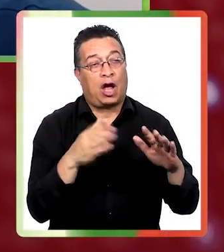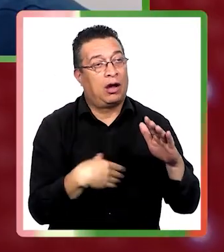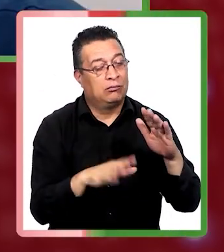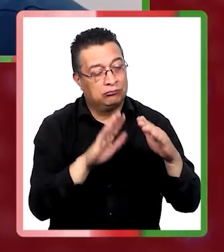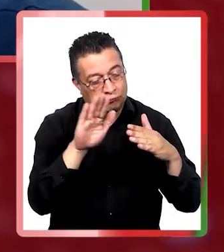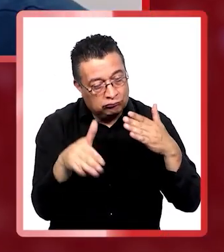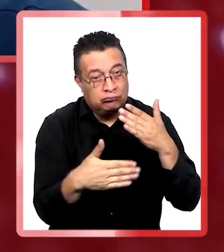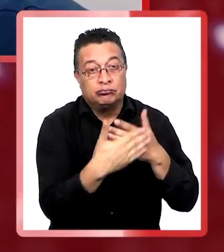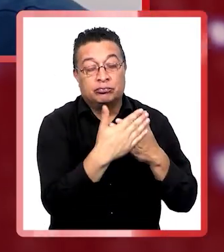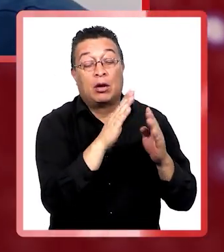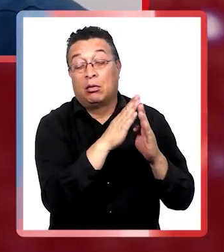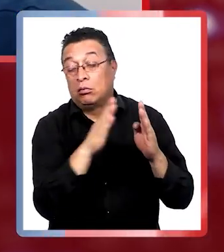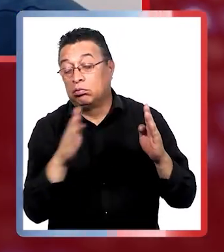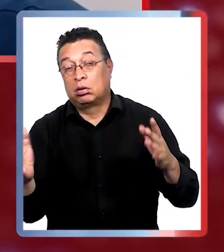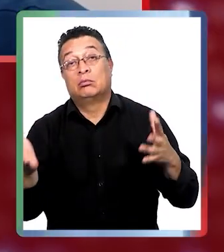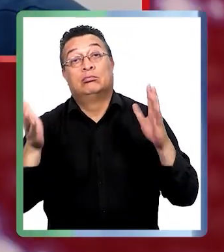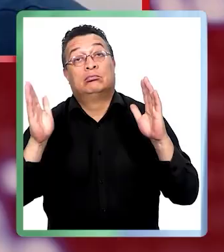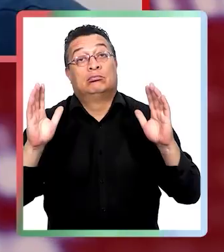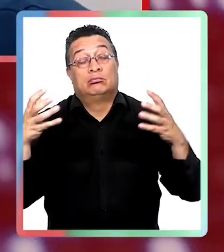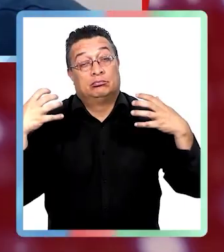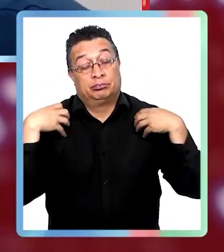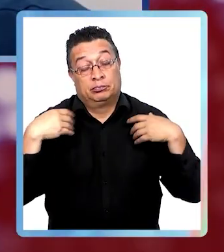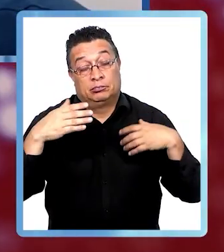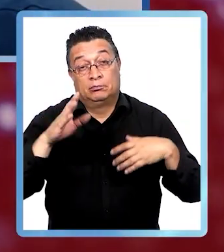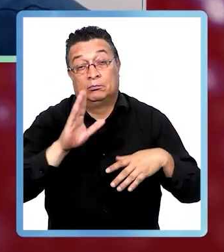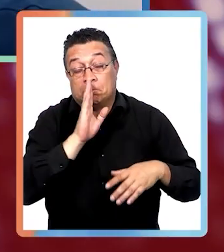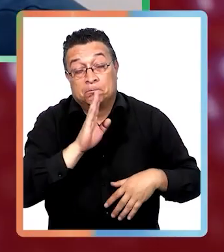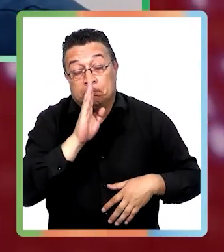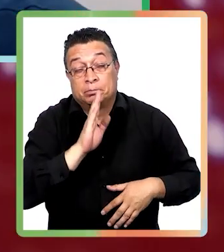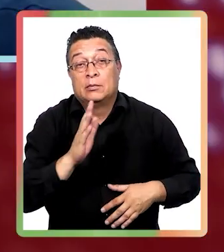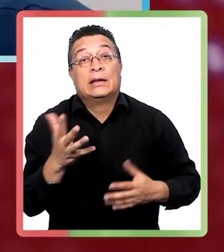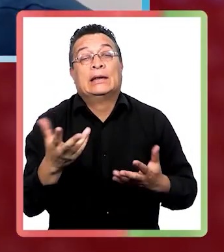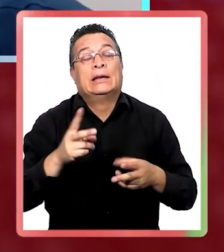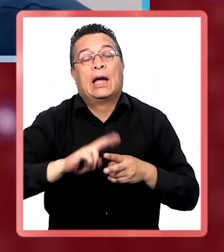ya tomó la decisión de salir, de no dormir y hay que hacerse cargo de eso.